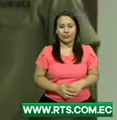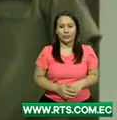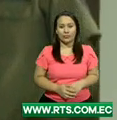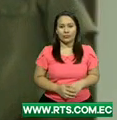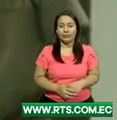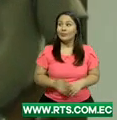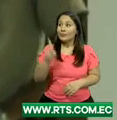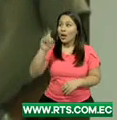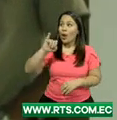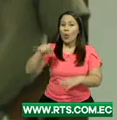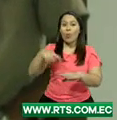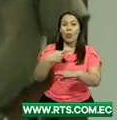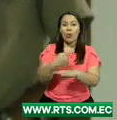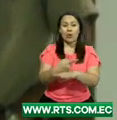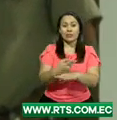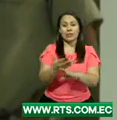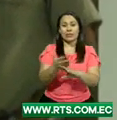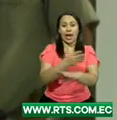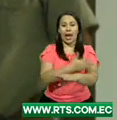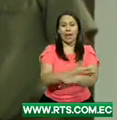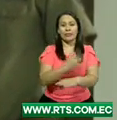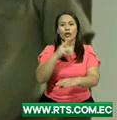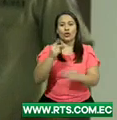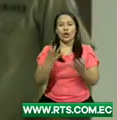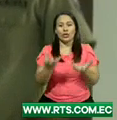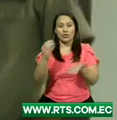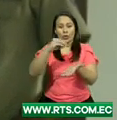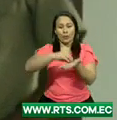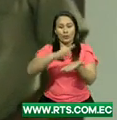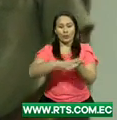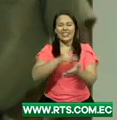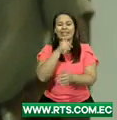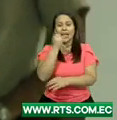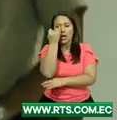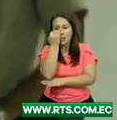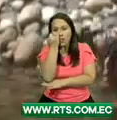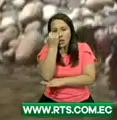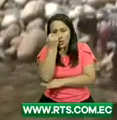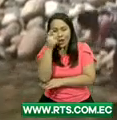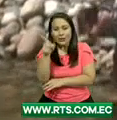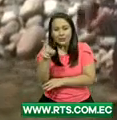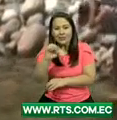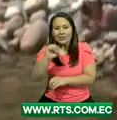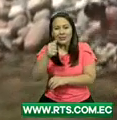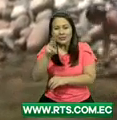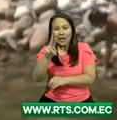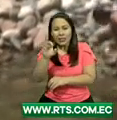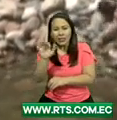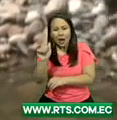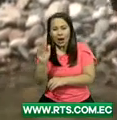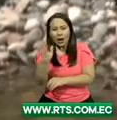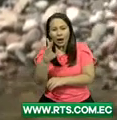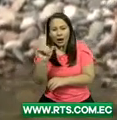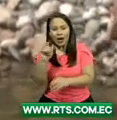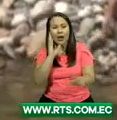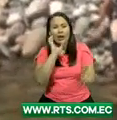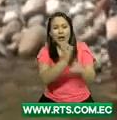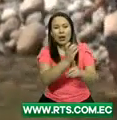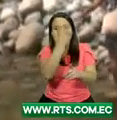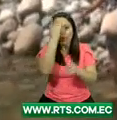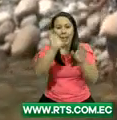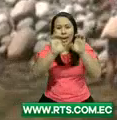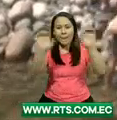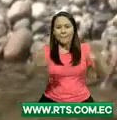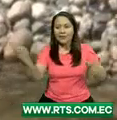el que el juez que negó en primera instancia el recurso de protección planteado por indígenas de santa clara para impedir que el consorcio gene frank se